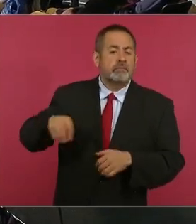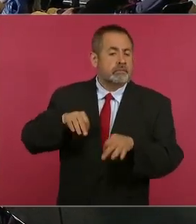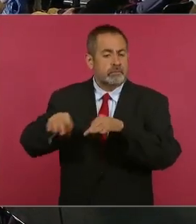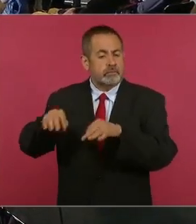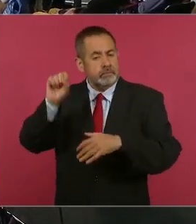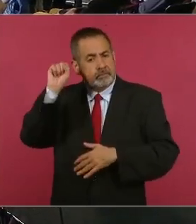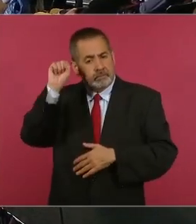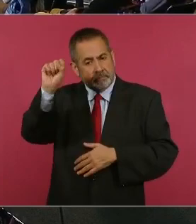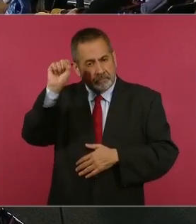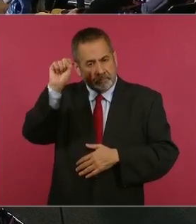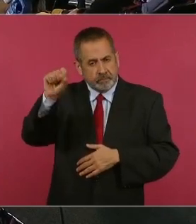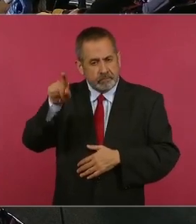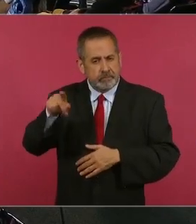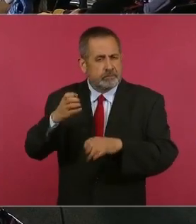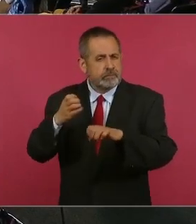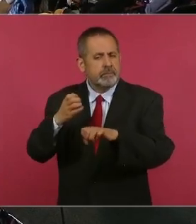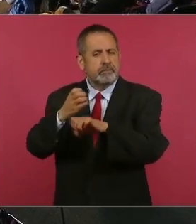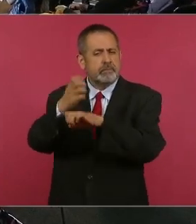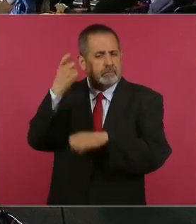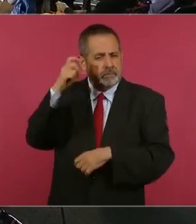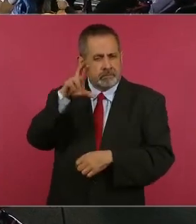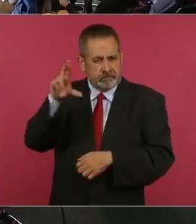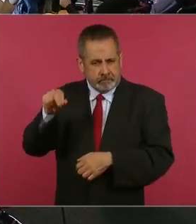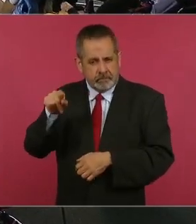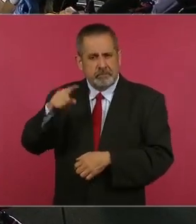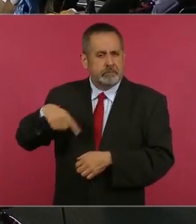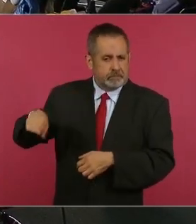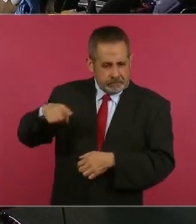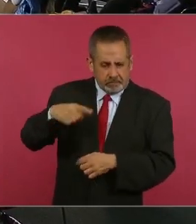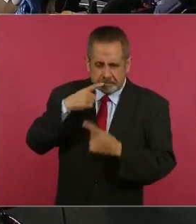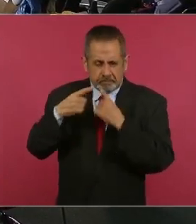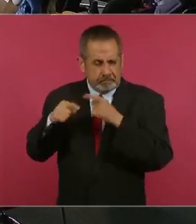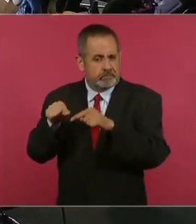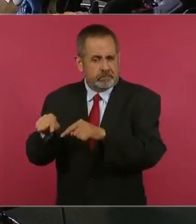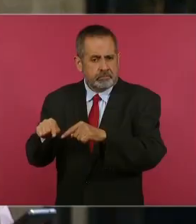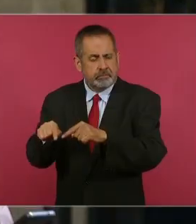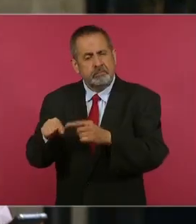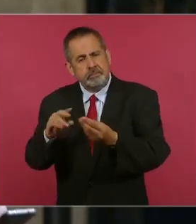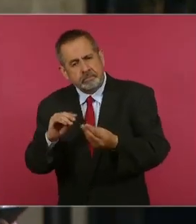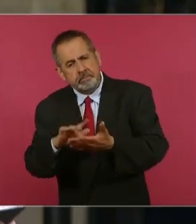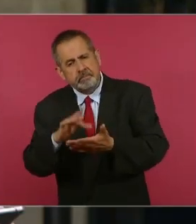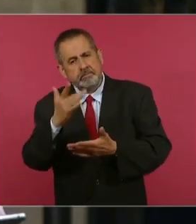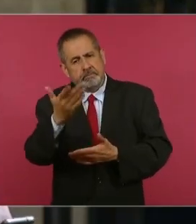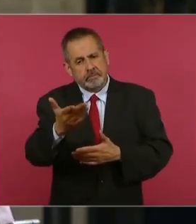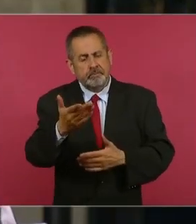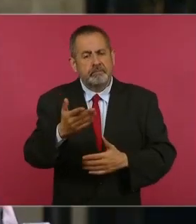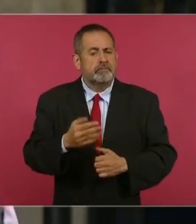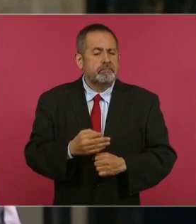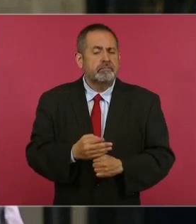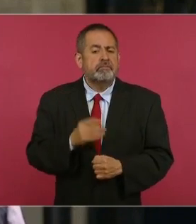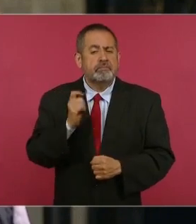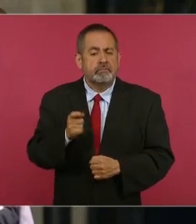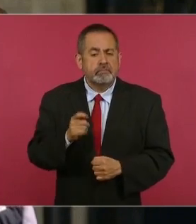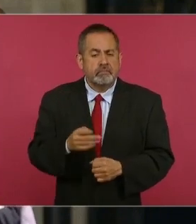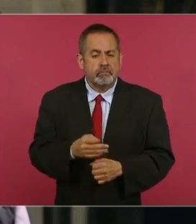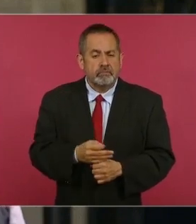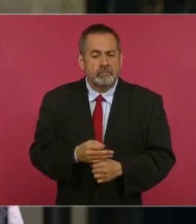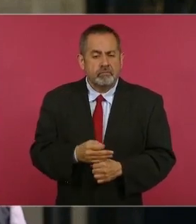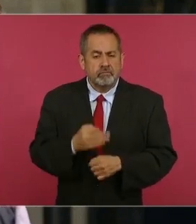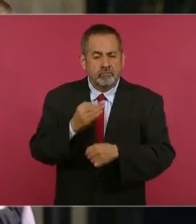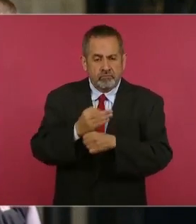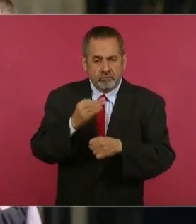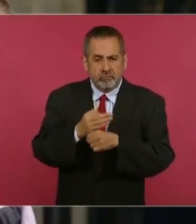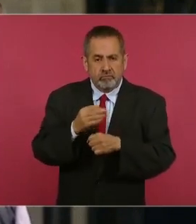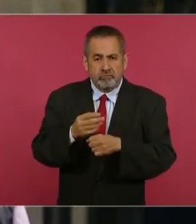Sindicato de Vectores del Estado de Quintana Roo, pues agradecen ahorita que se está pues